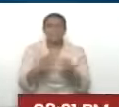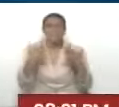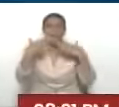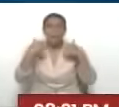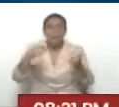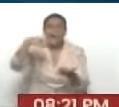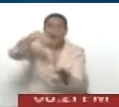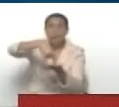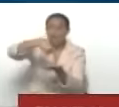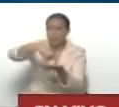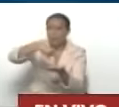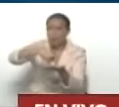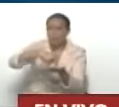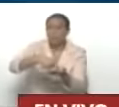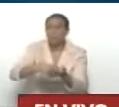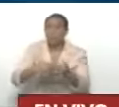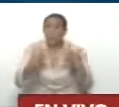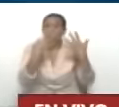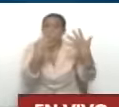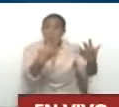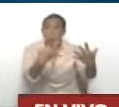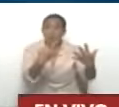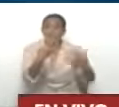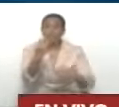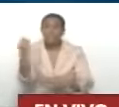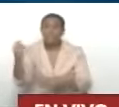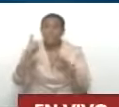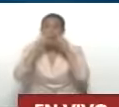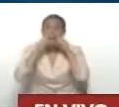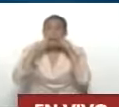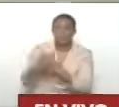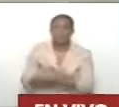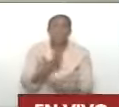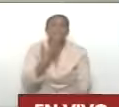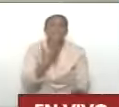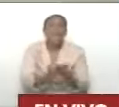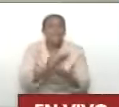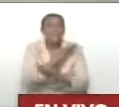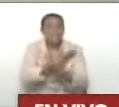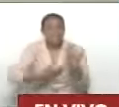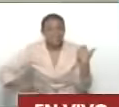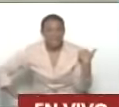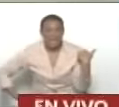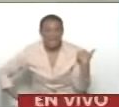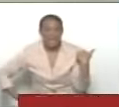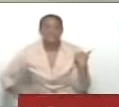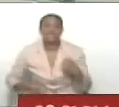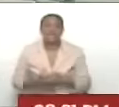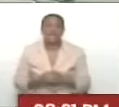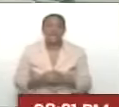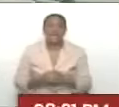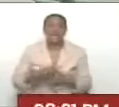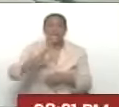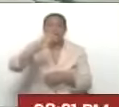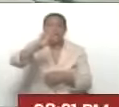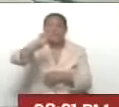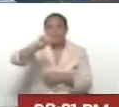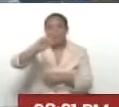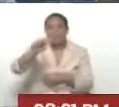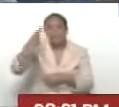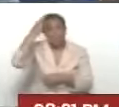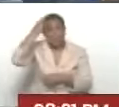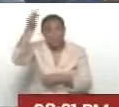de Carabobo, 800 superbigotes. Vamos a ver. Aquí estamos desde el malecón de Puerto